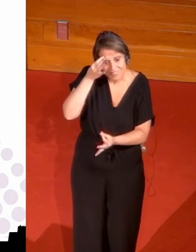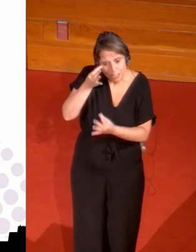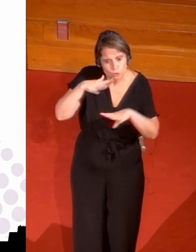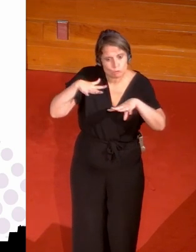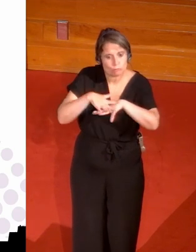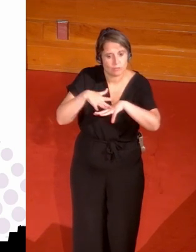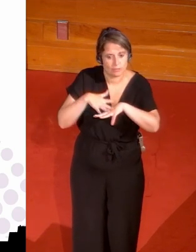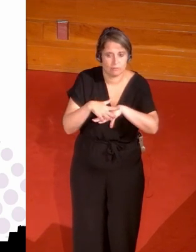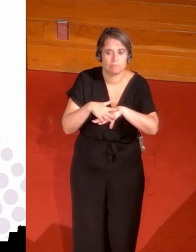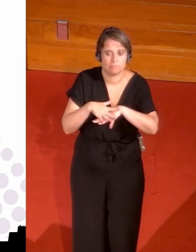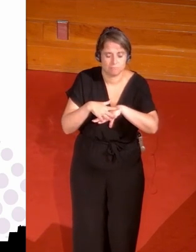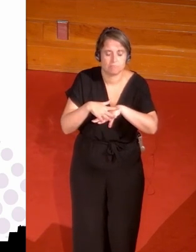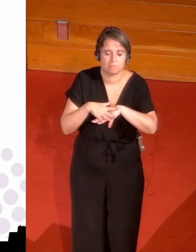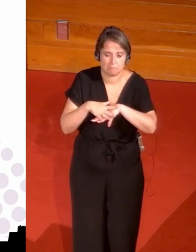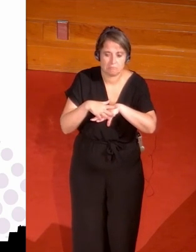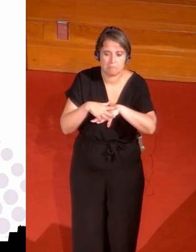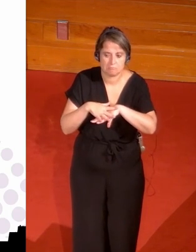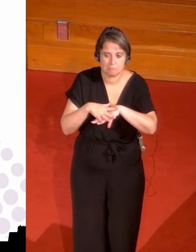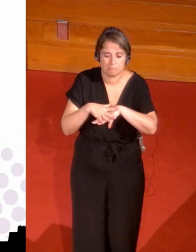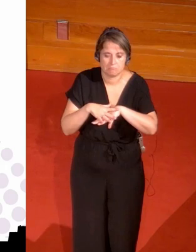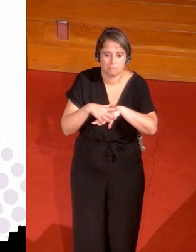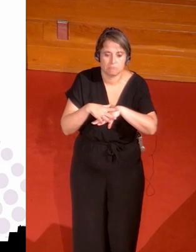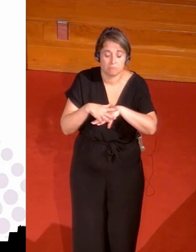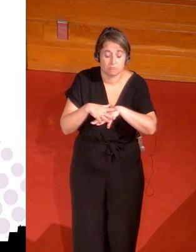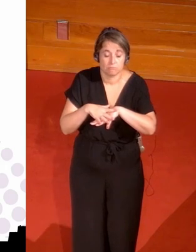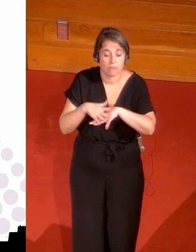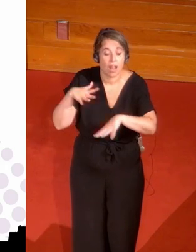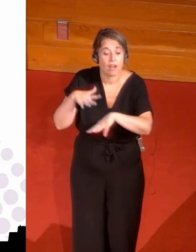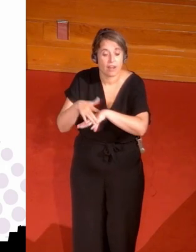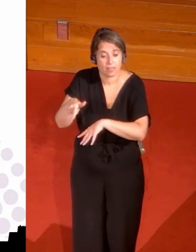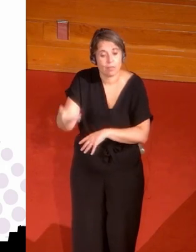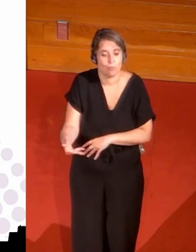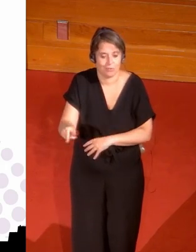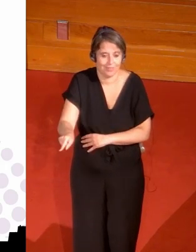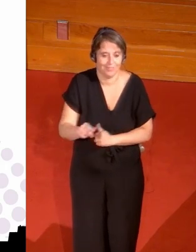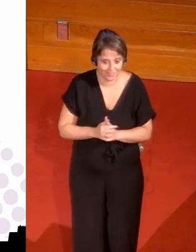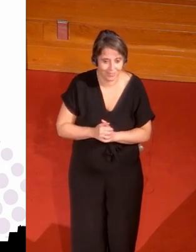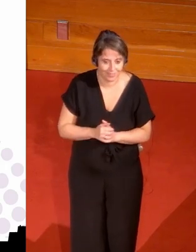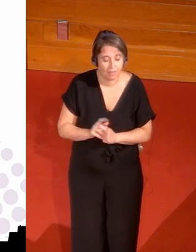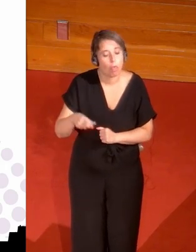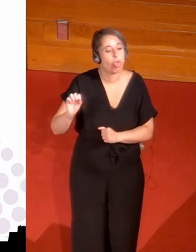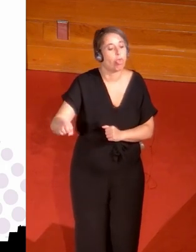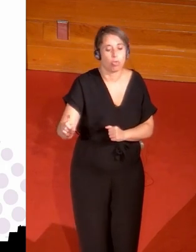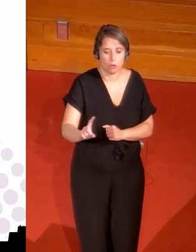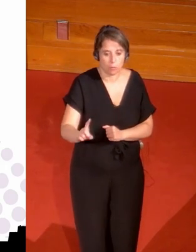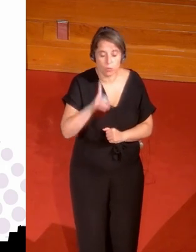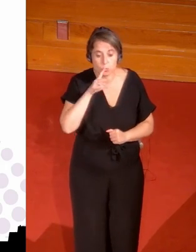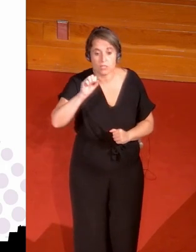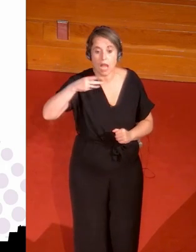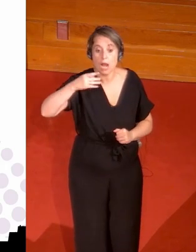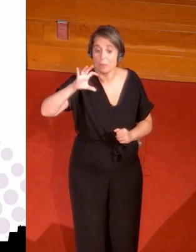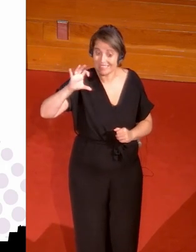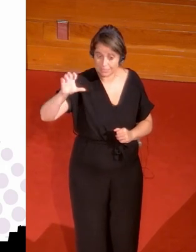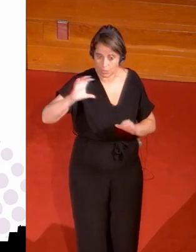la red es una parte de la realidad y no hay que desdeñar porque luego aparecen al bises dices y esto